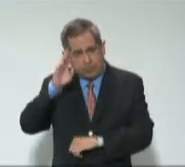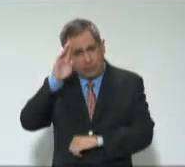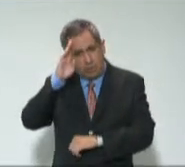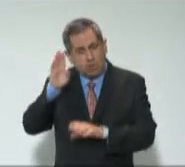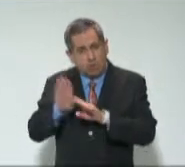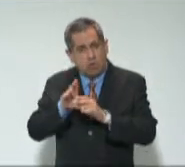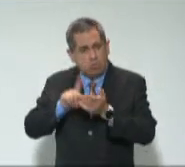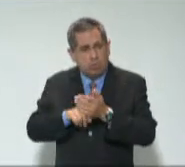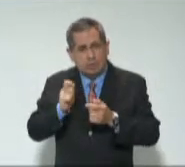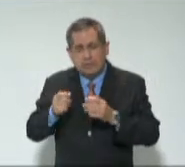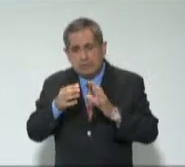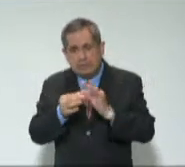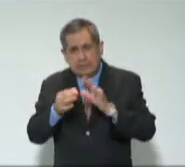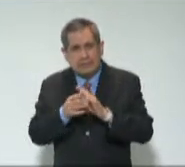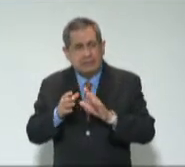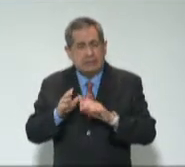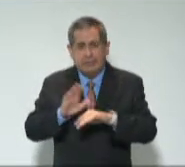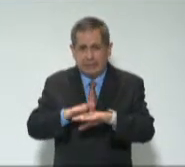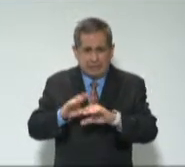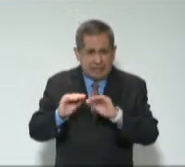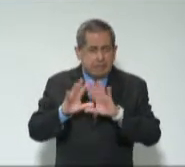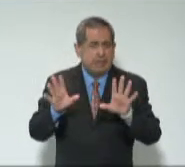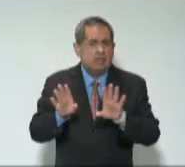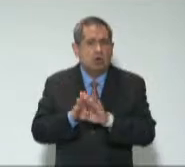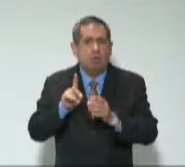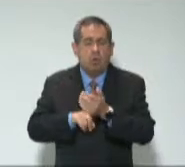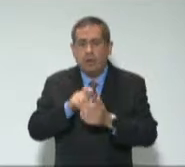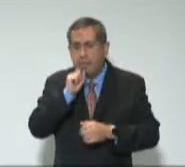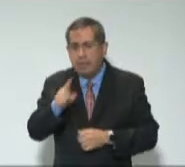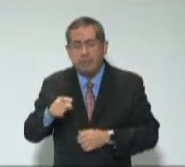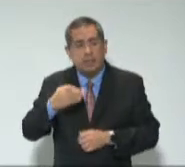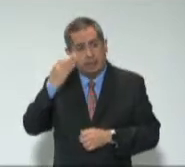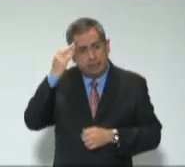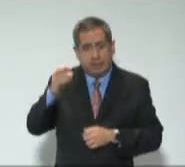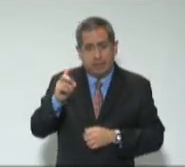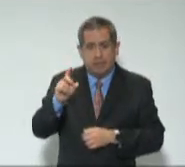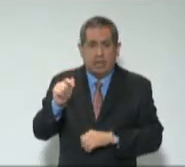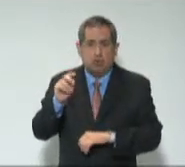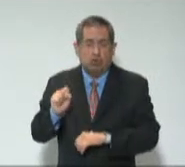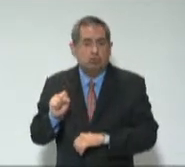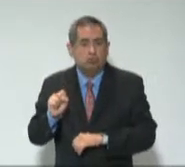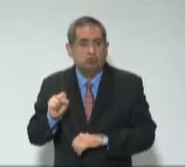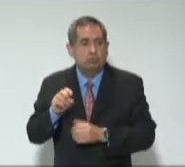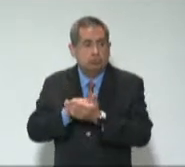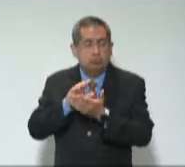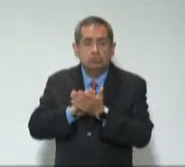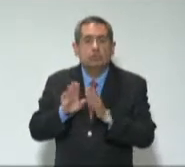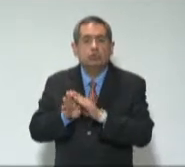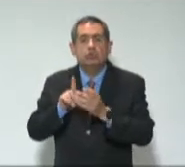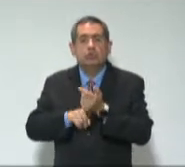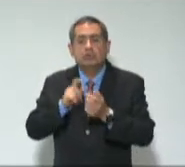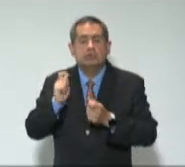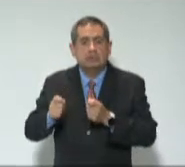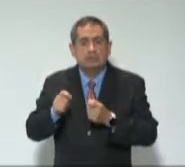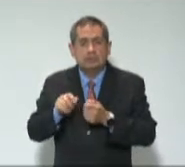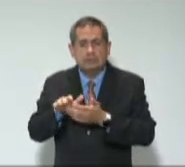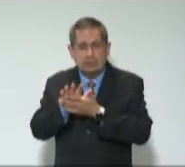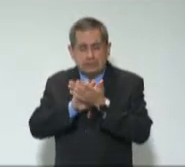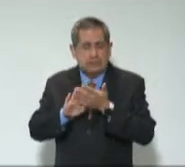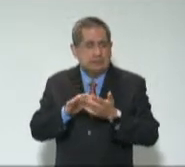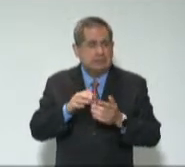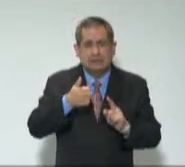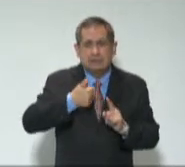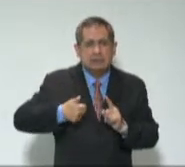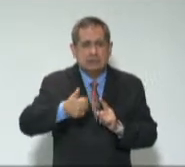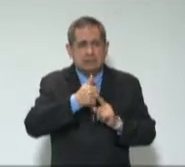ha sido manejado de manera muy transparente como también están las bases de datos des nominalizado pero por registro es decir por